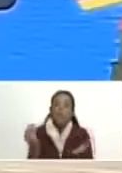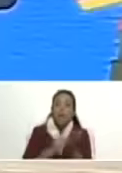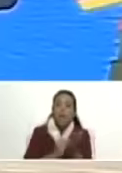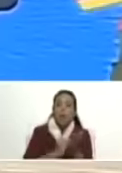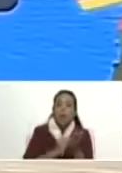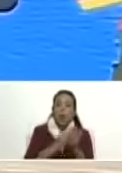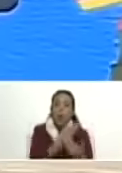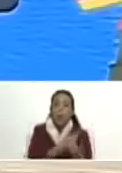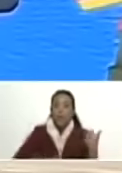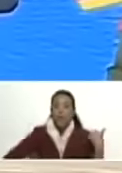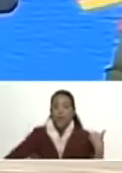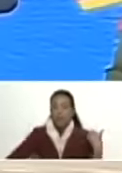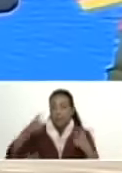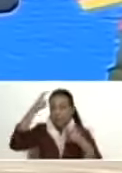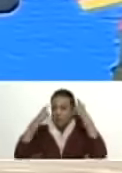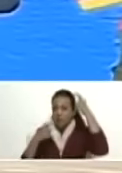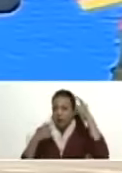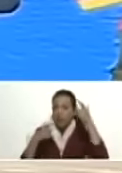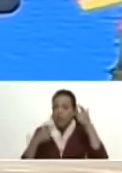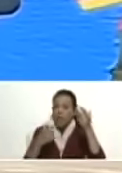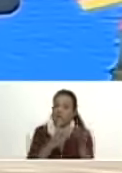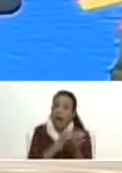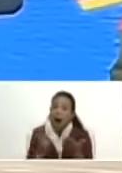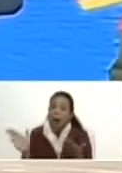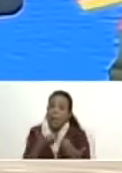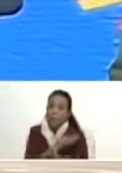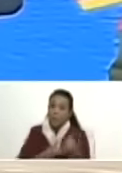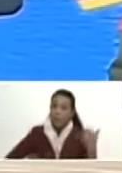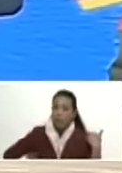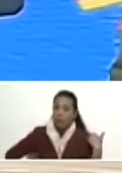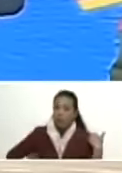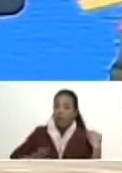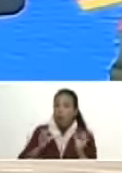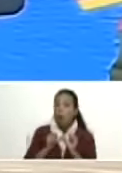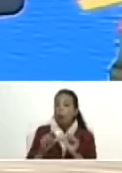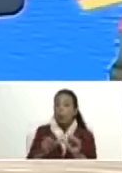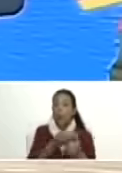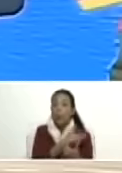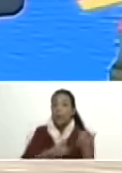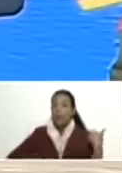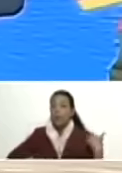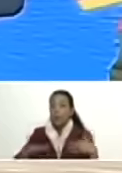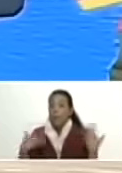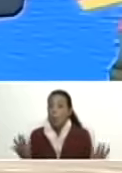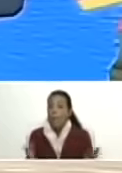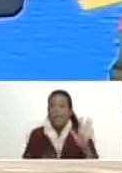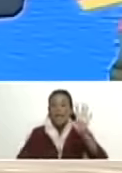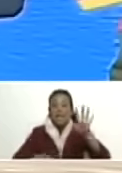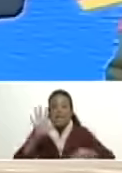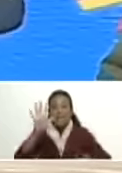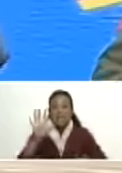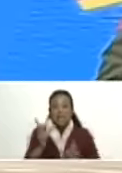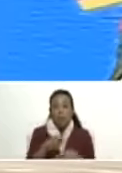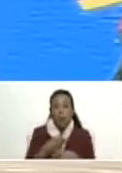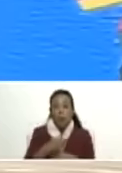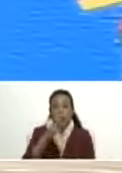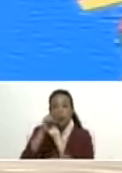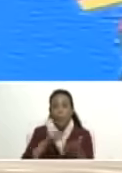contra el presidente Hugo Chávez. Ese referéndum se dio 15 de agosto de